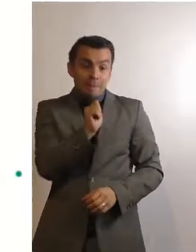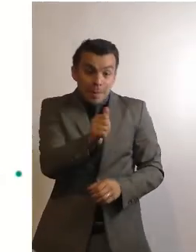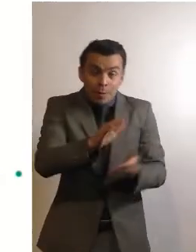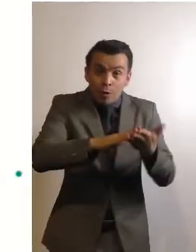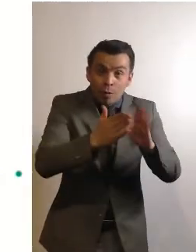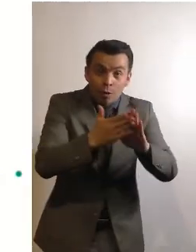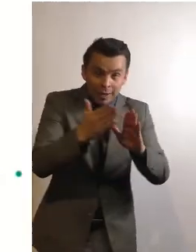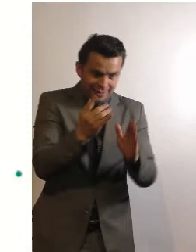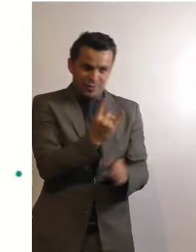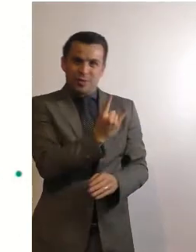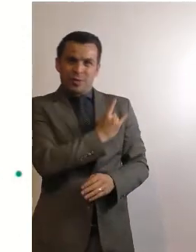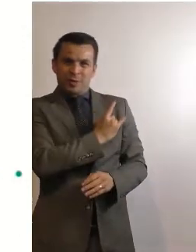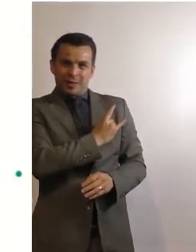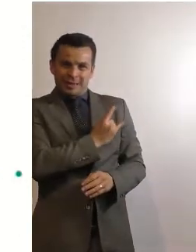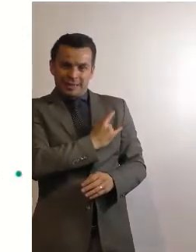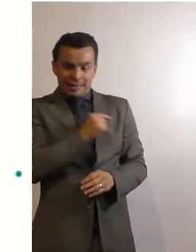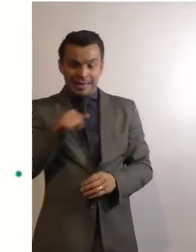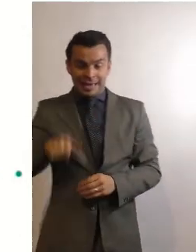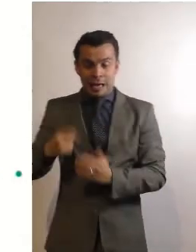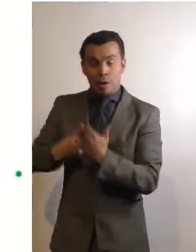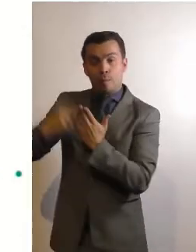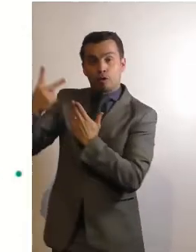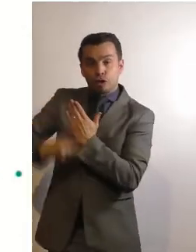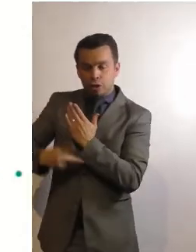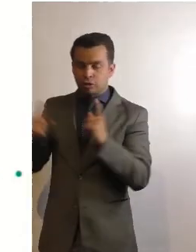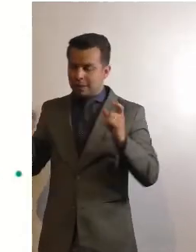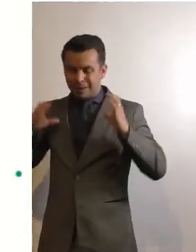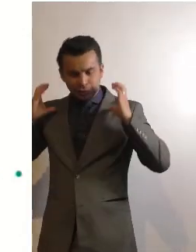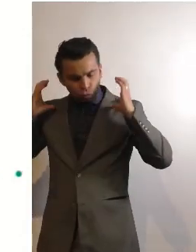dentro de nuestro gran proyecto Ciudadanos del Bosque.